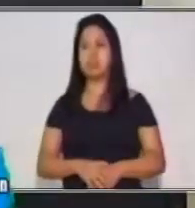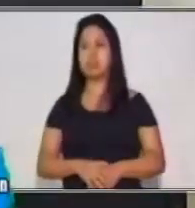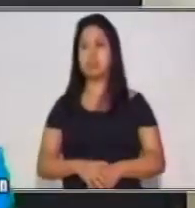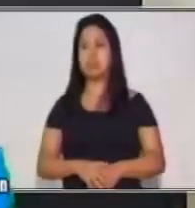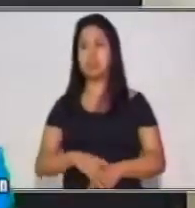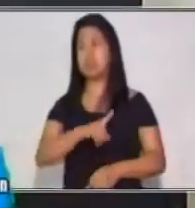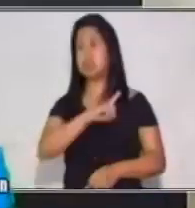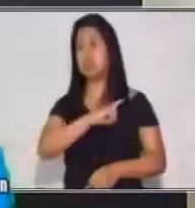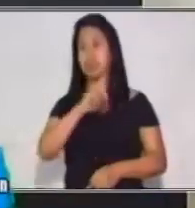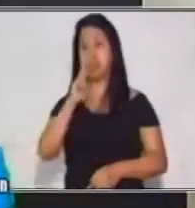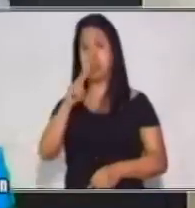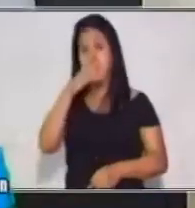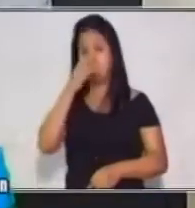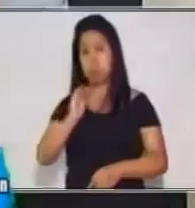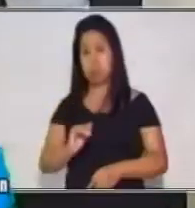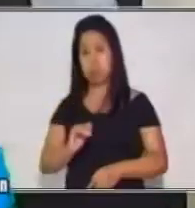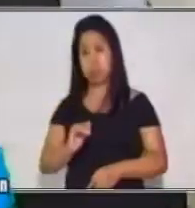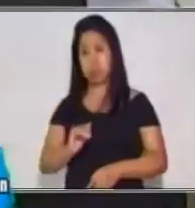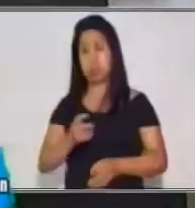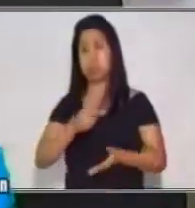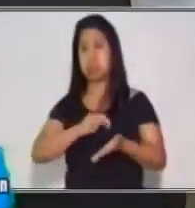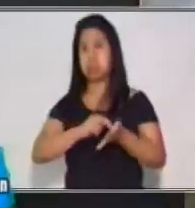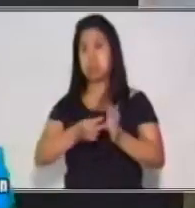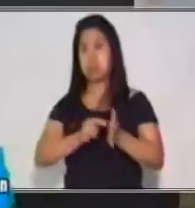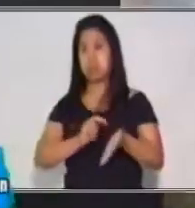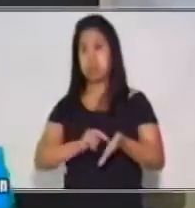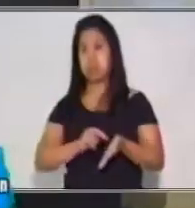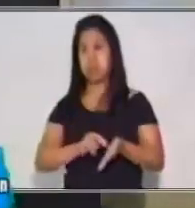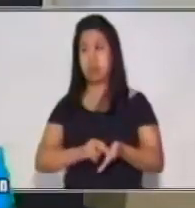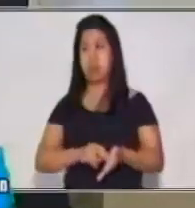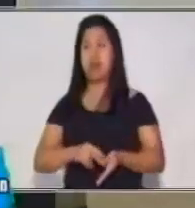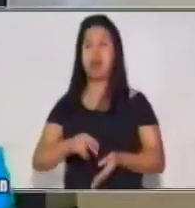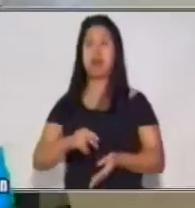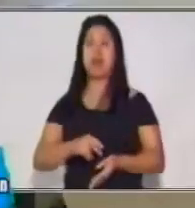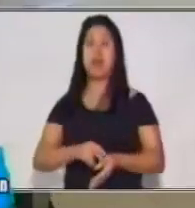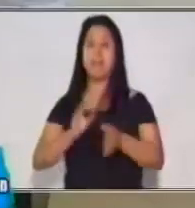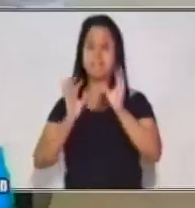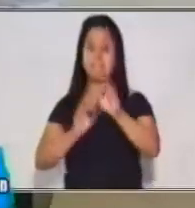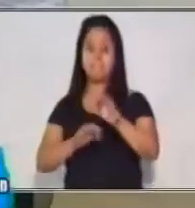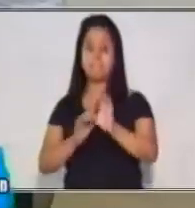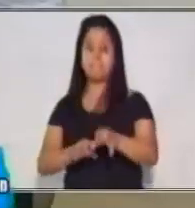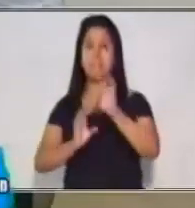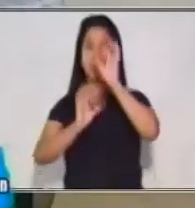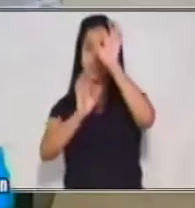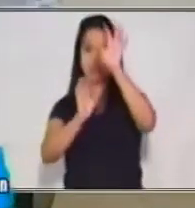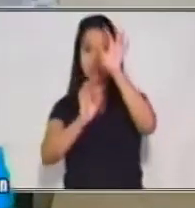Aquí hay un niño, el niño estado número 5.